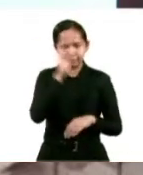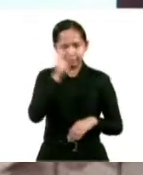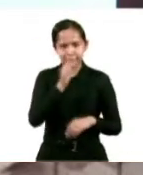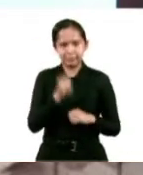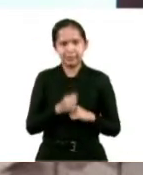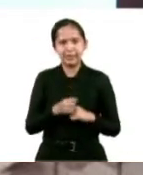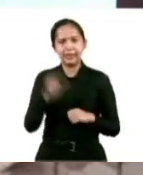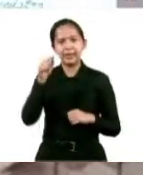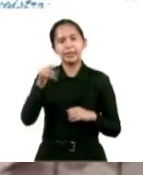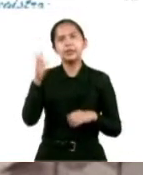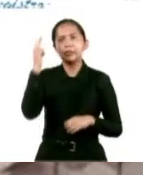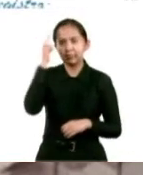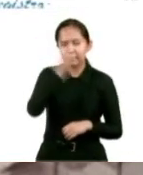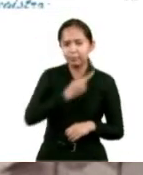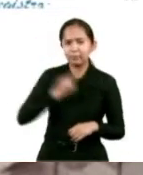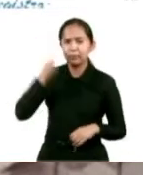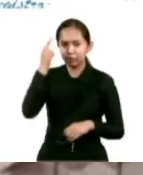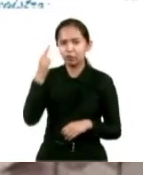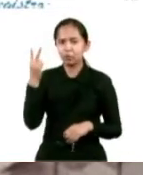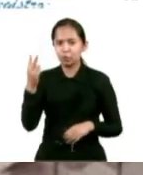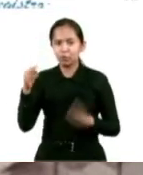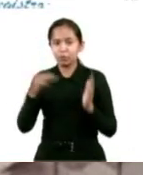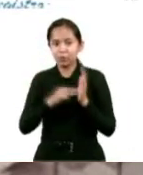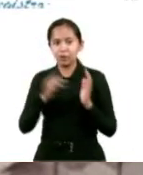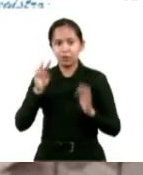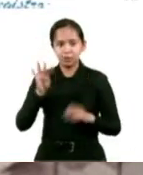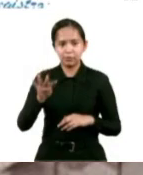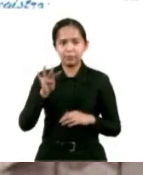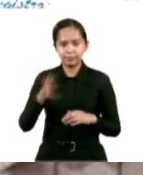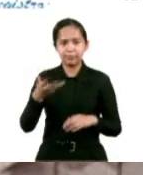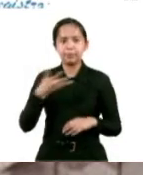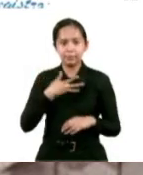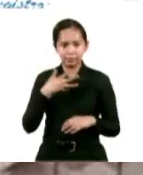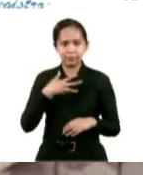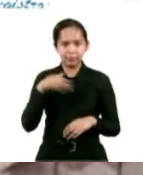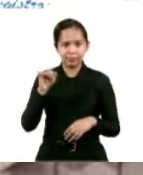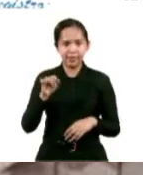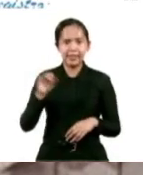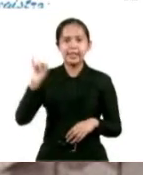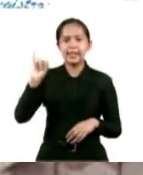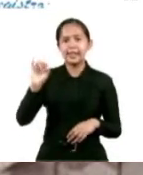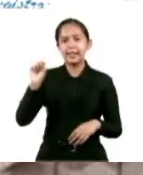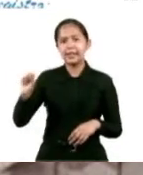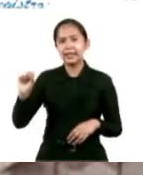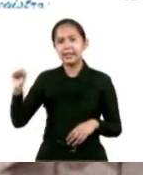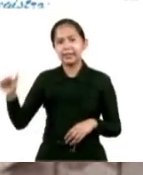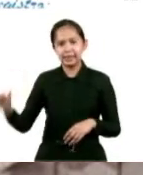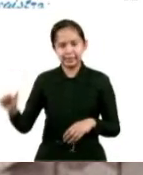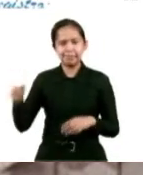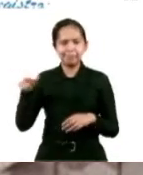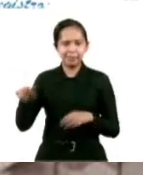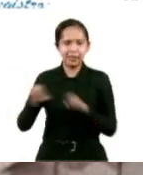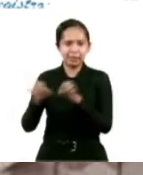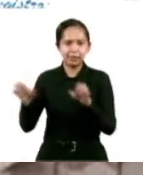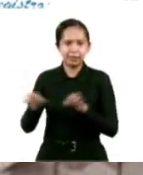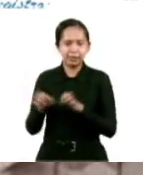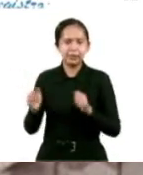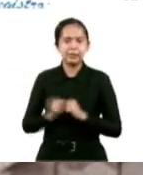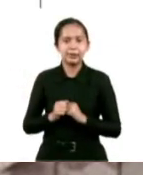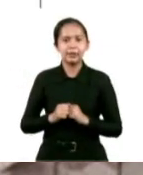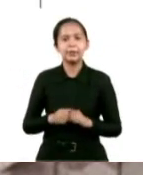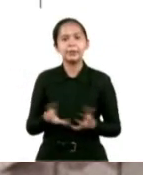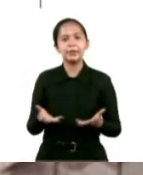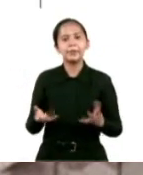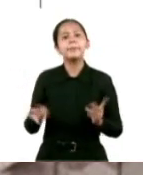de 2019, que es la inspección por parte de ISA. Esta es parte del documento de